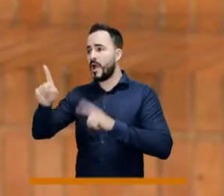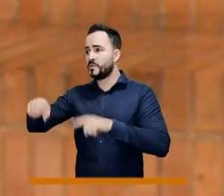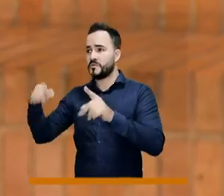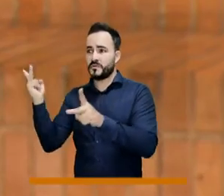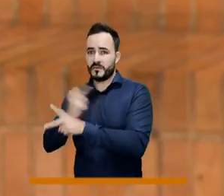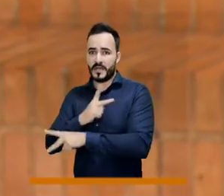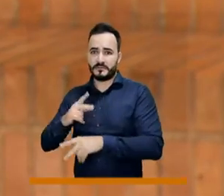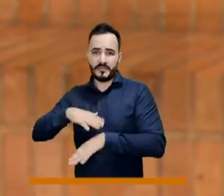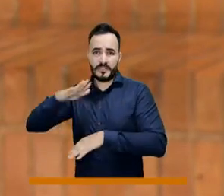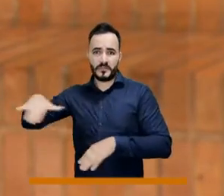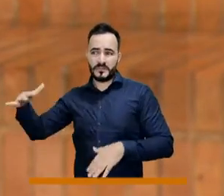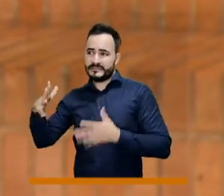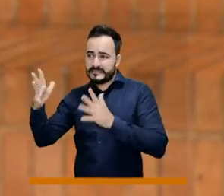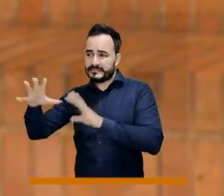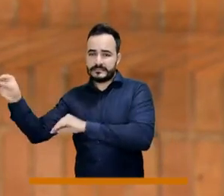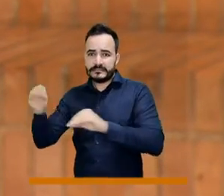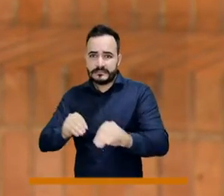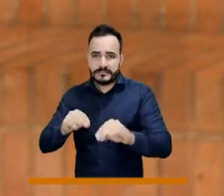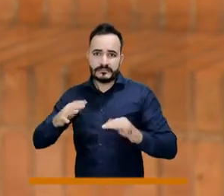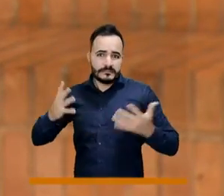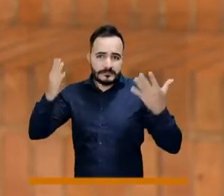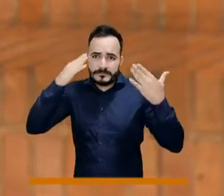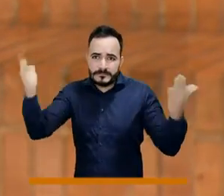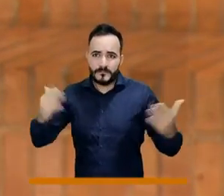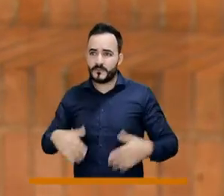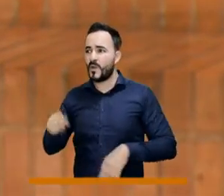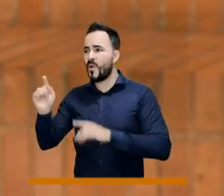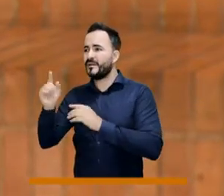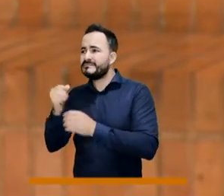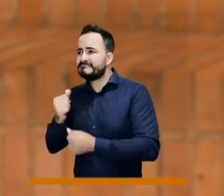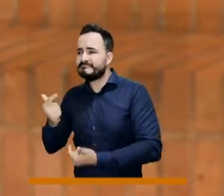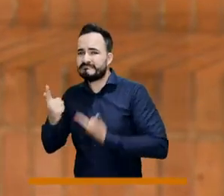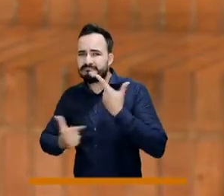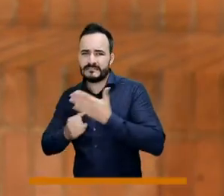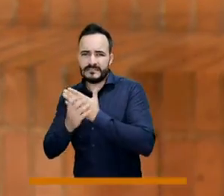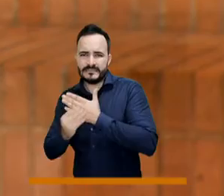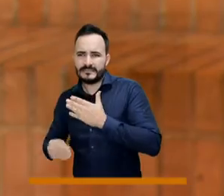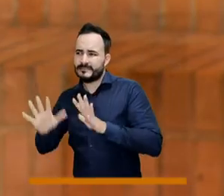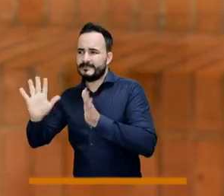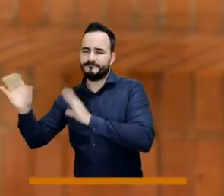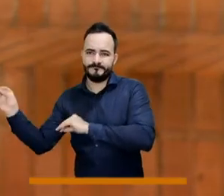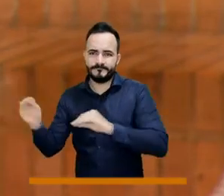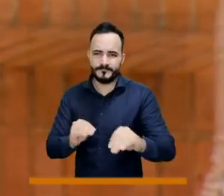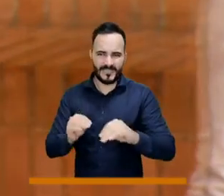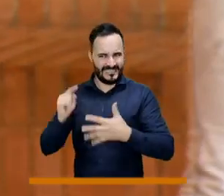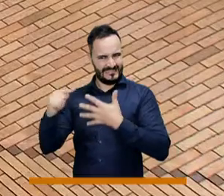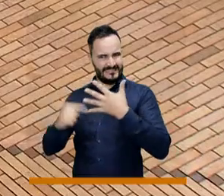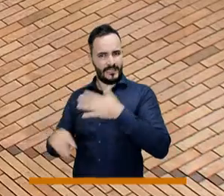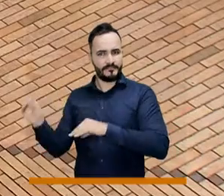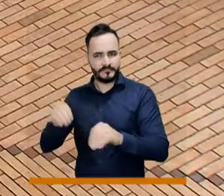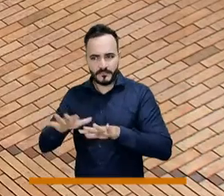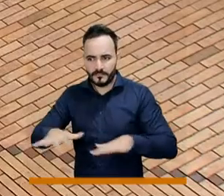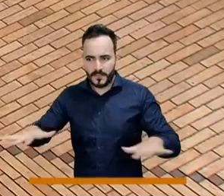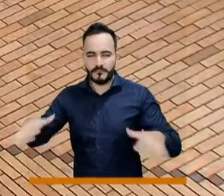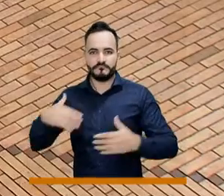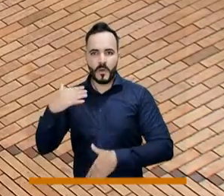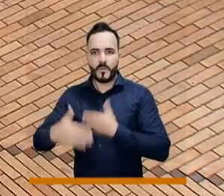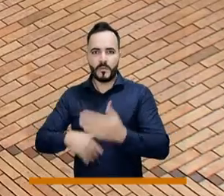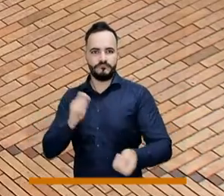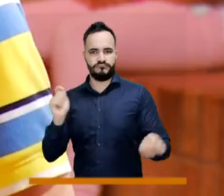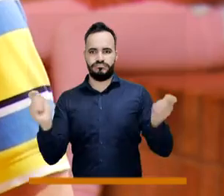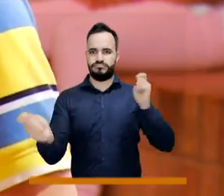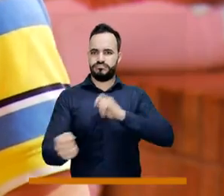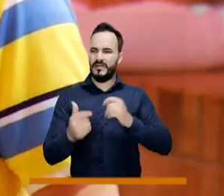desde diferentes sectores, no solamente de Antioquia, sino de Colombia, expulsados por pobreza y por violencia. Hablemos de esa historia y quiénes son las personas